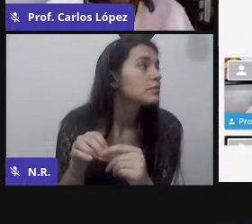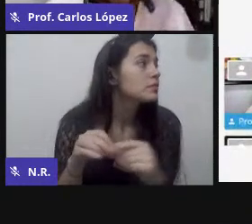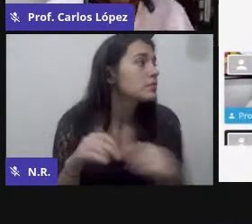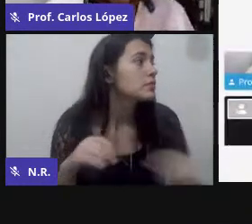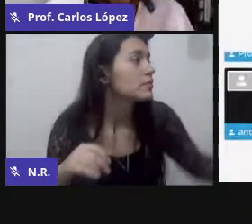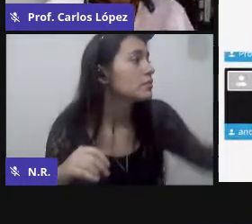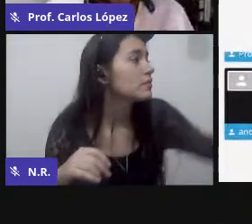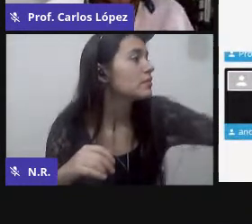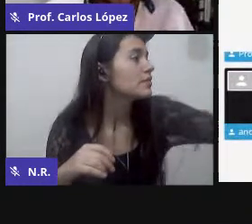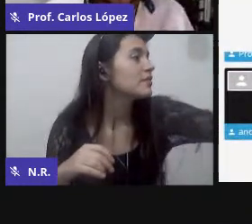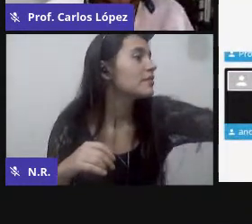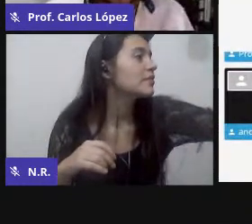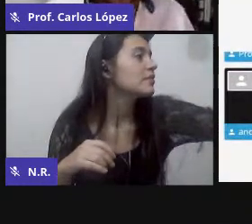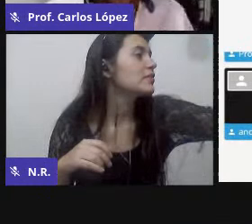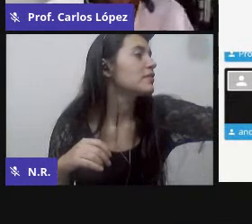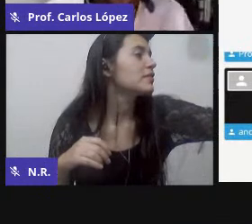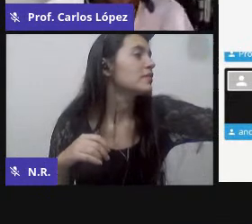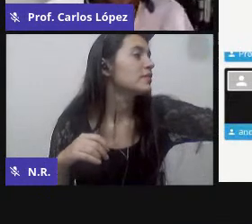conectas?